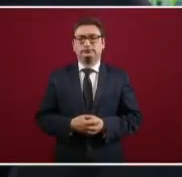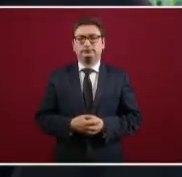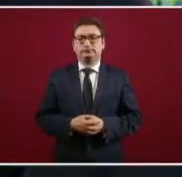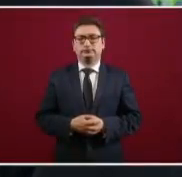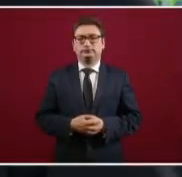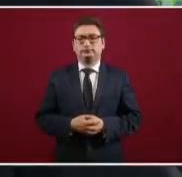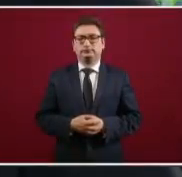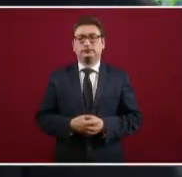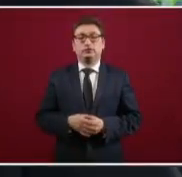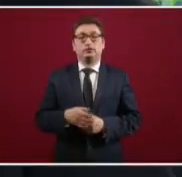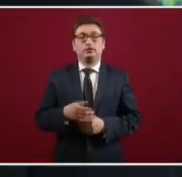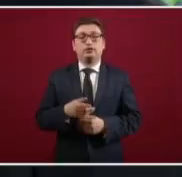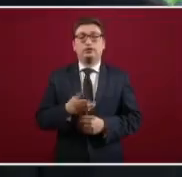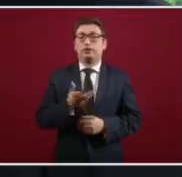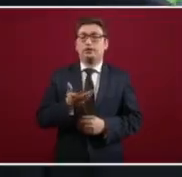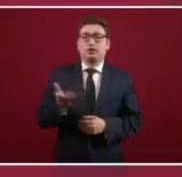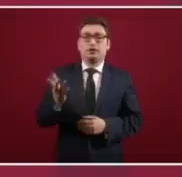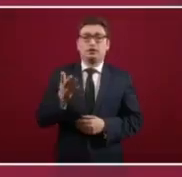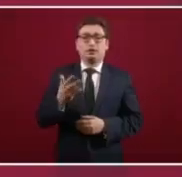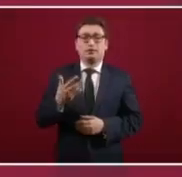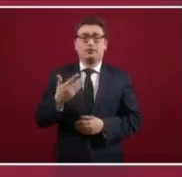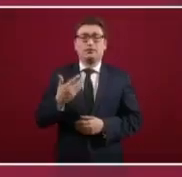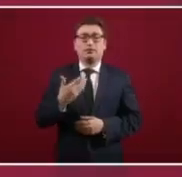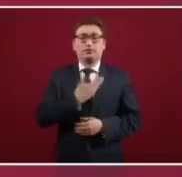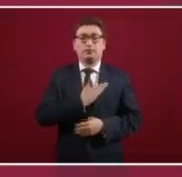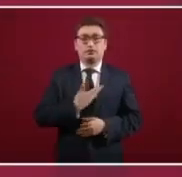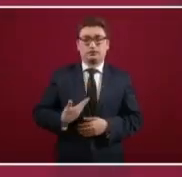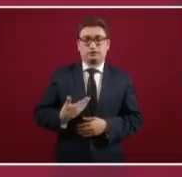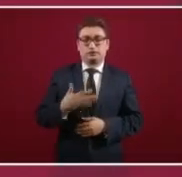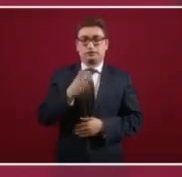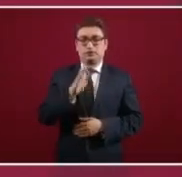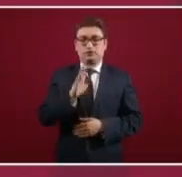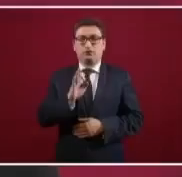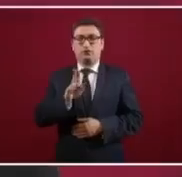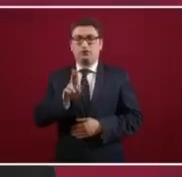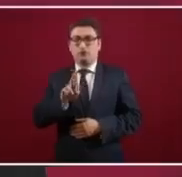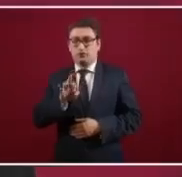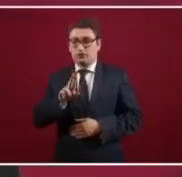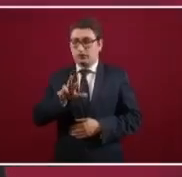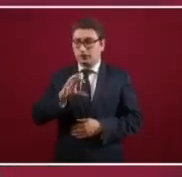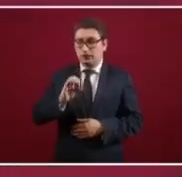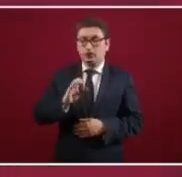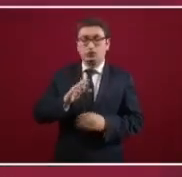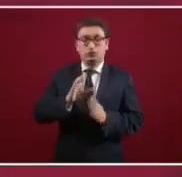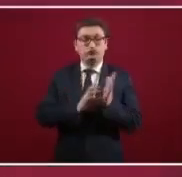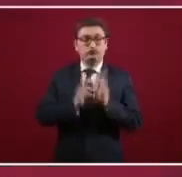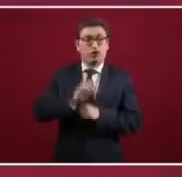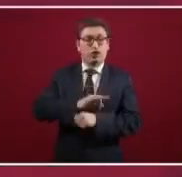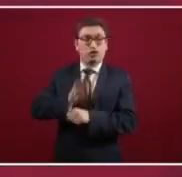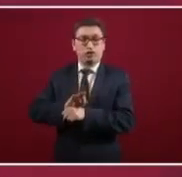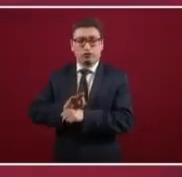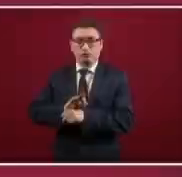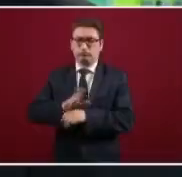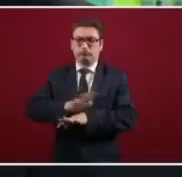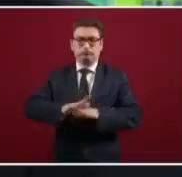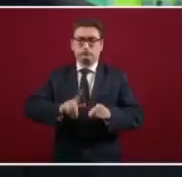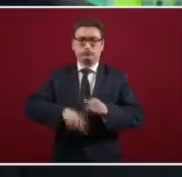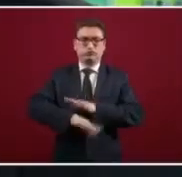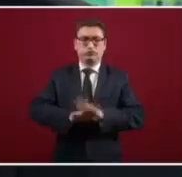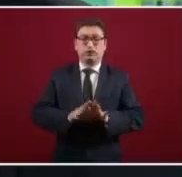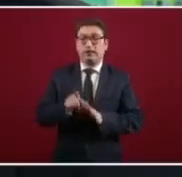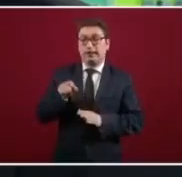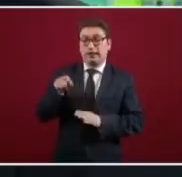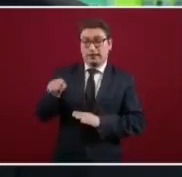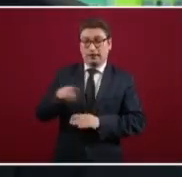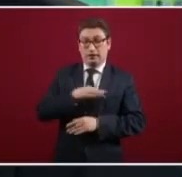fueron para el presidente y que pueda ser juzgado por delitos de